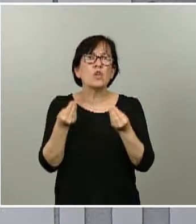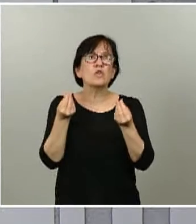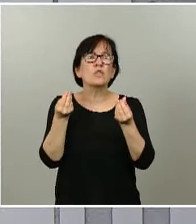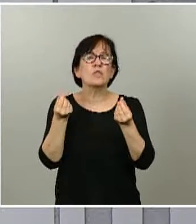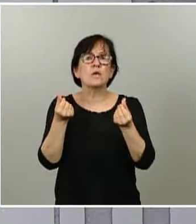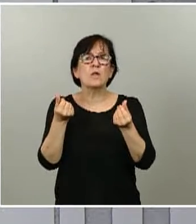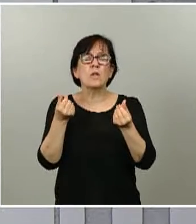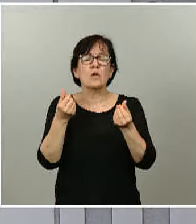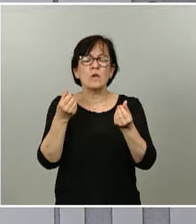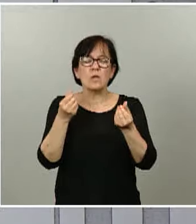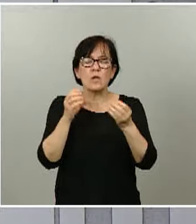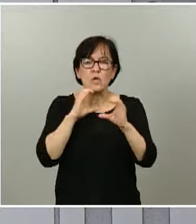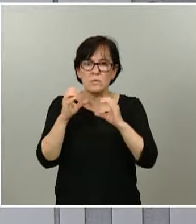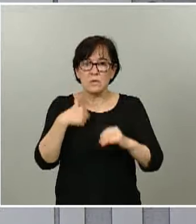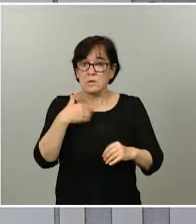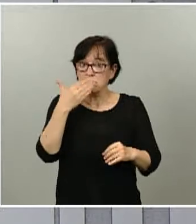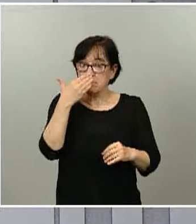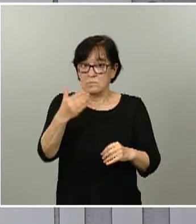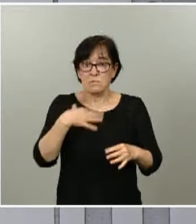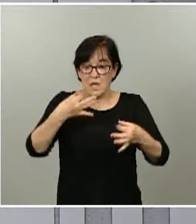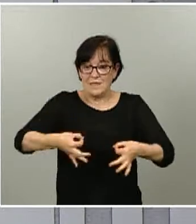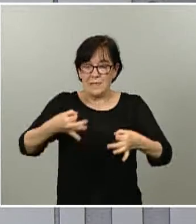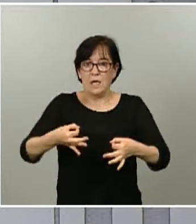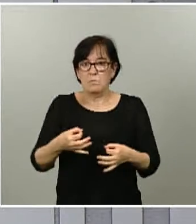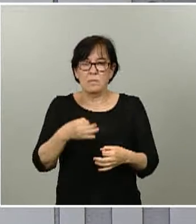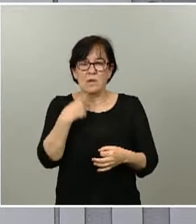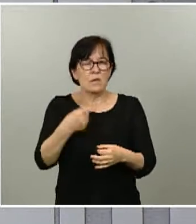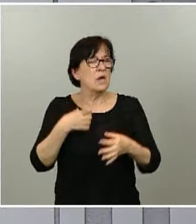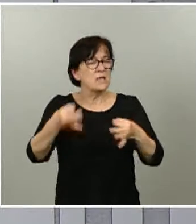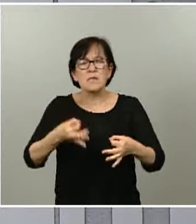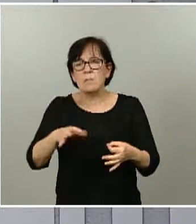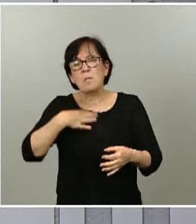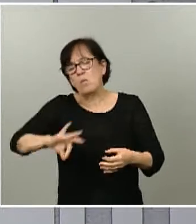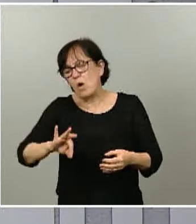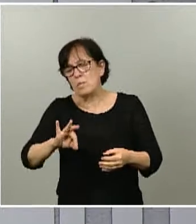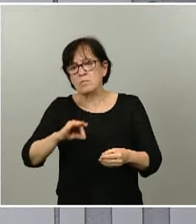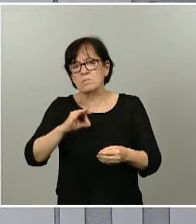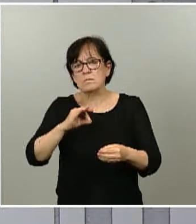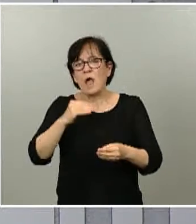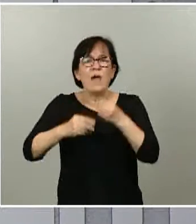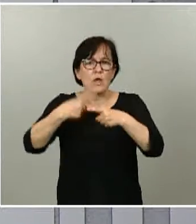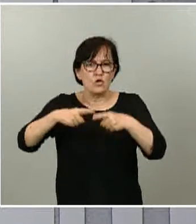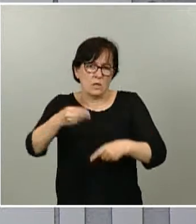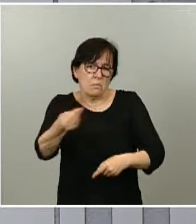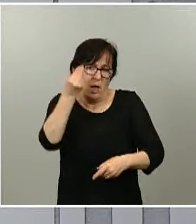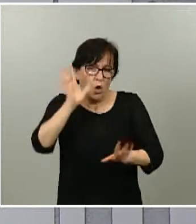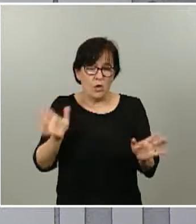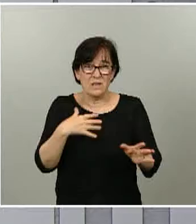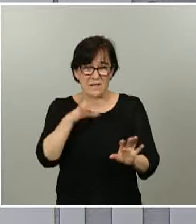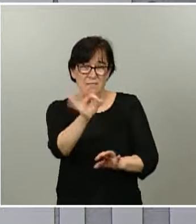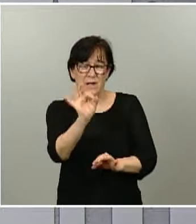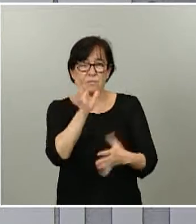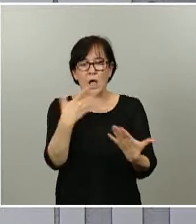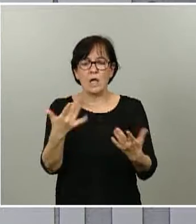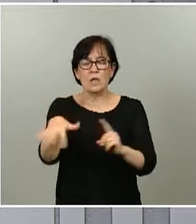yo como siempre digo, siempre podemos hacer las cosas mejor. Es verdad que en este momento hay un entorno de